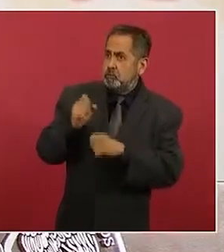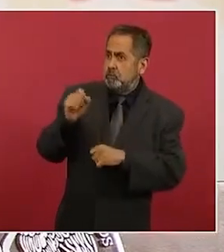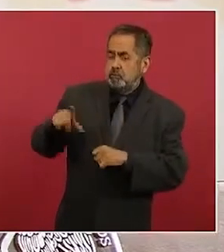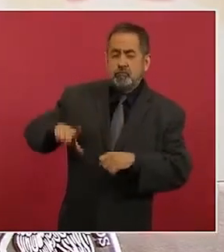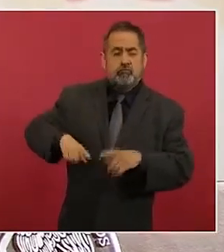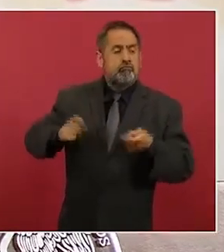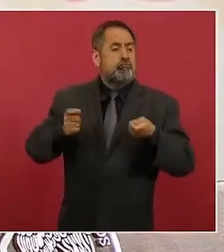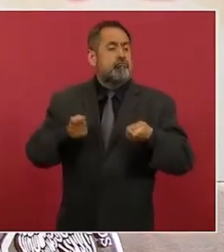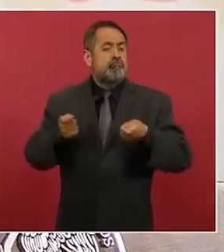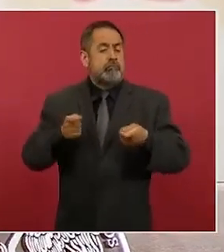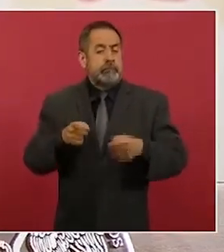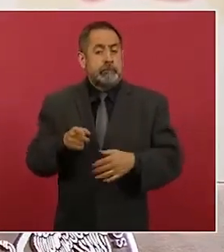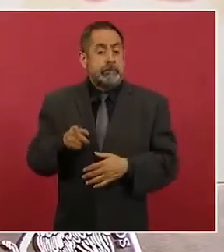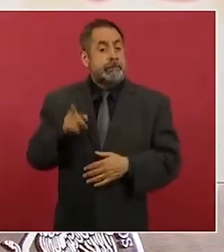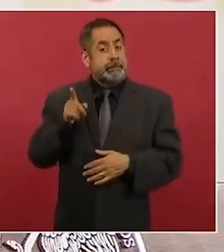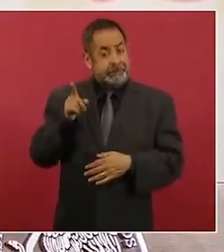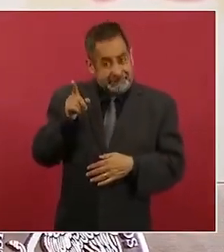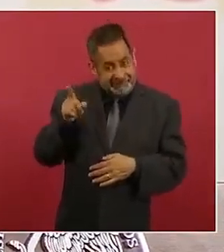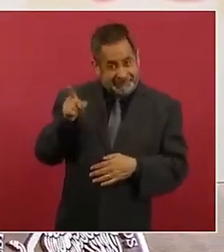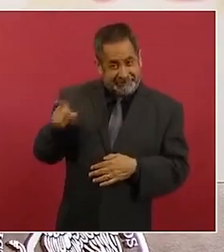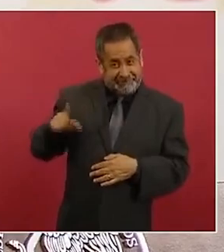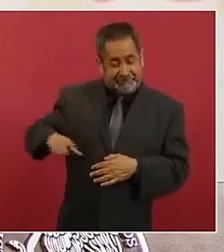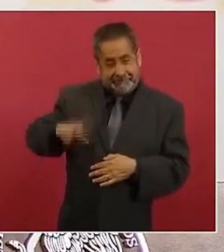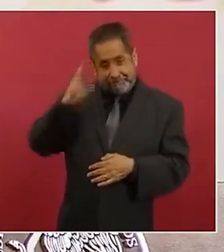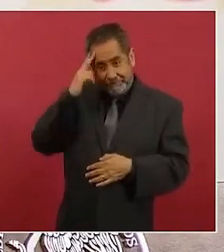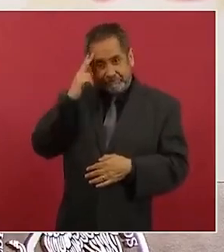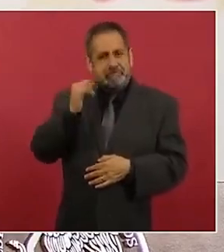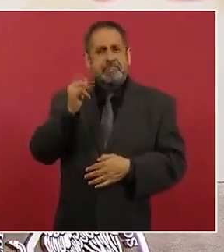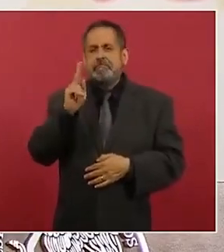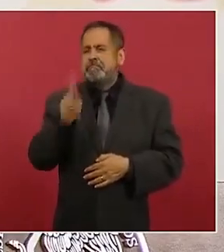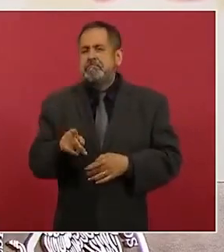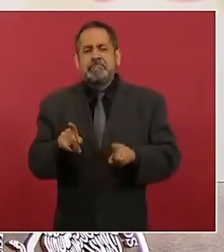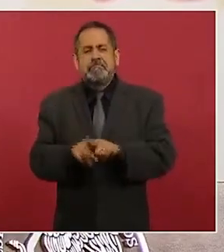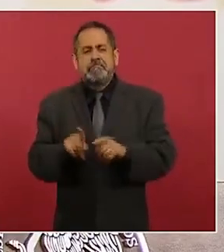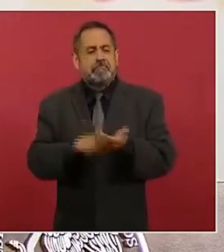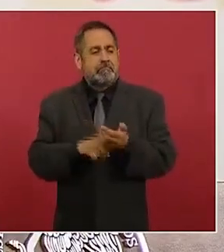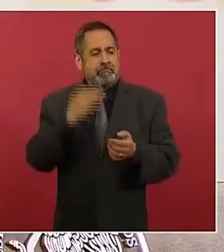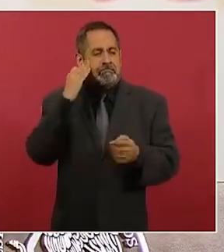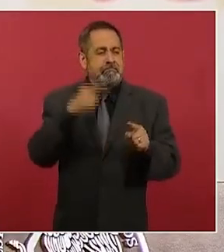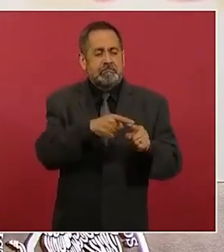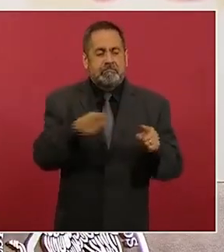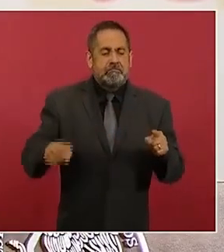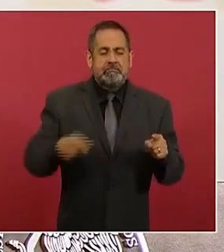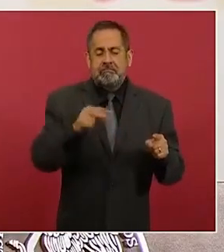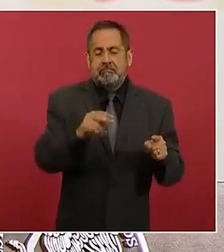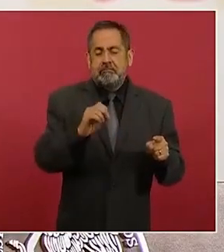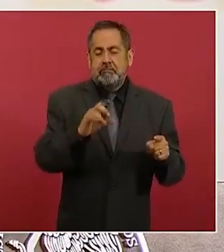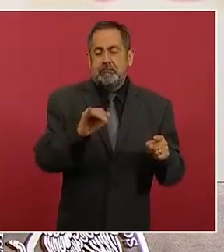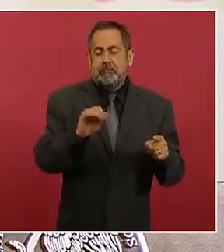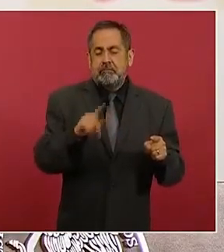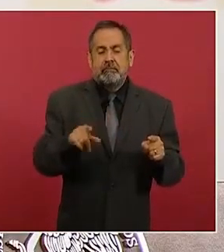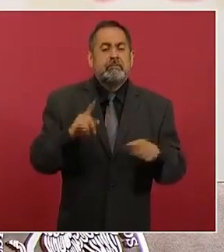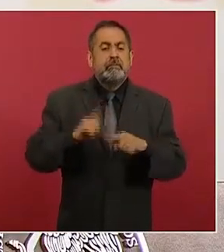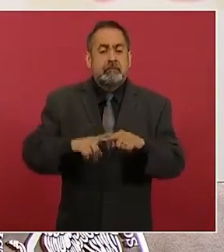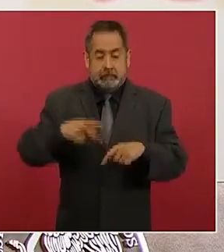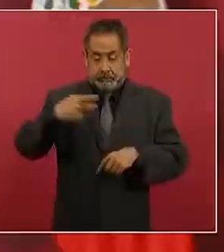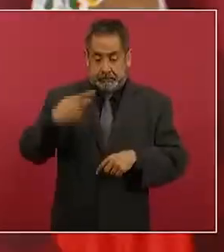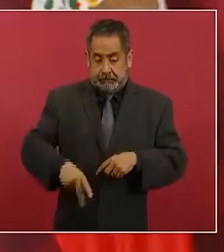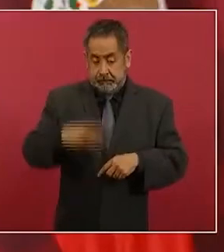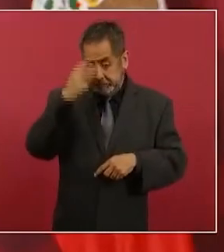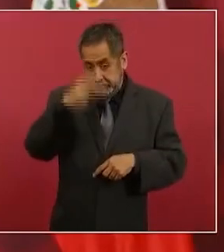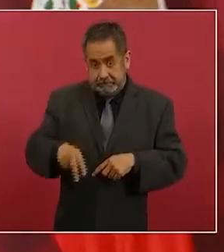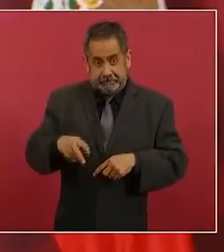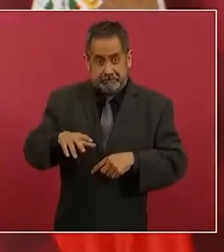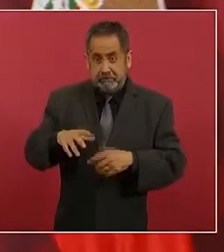que entregó lo mismo que en el periodo neoliberal, los bienes de la